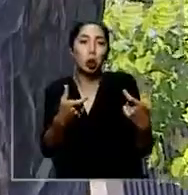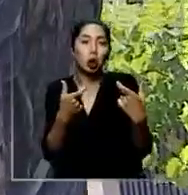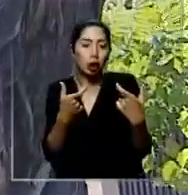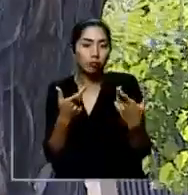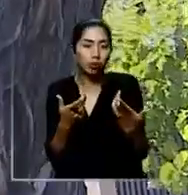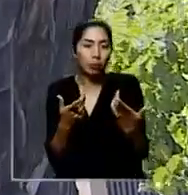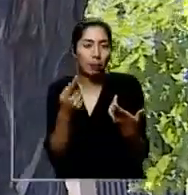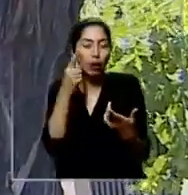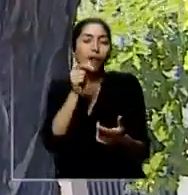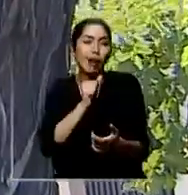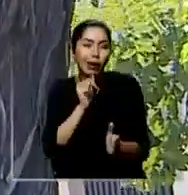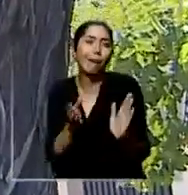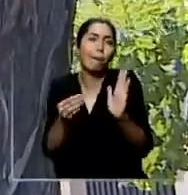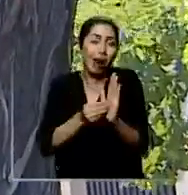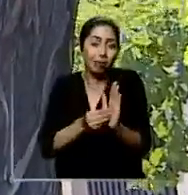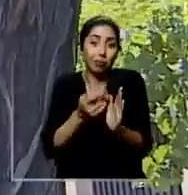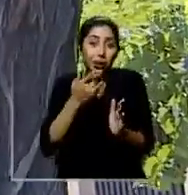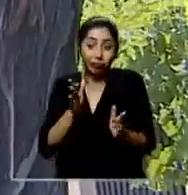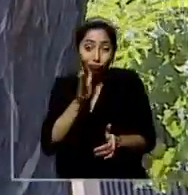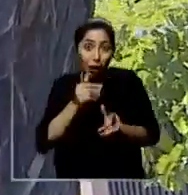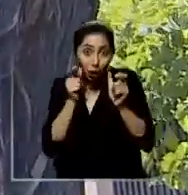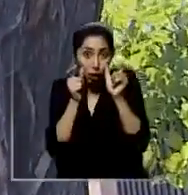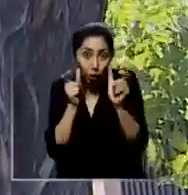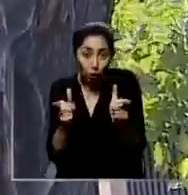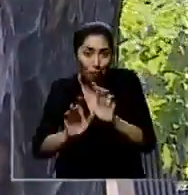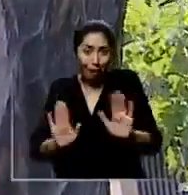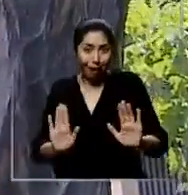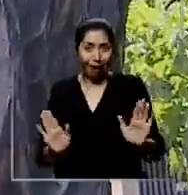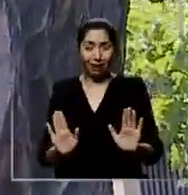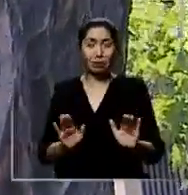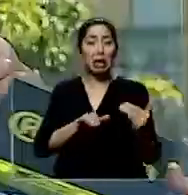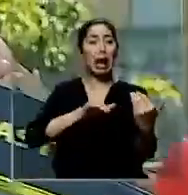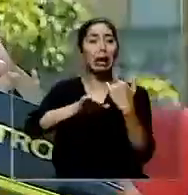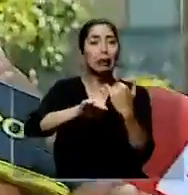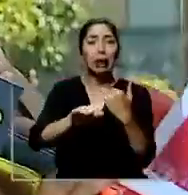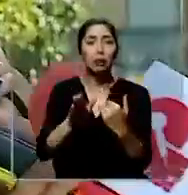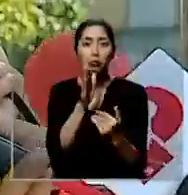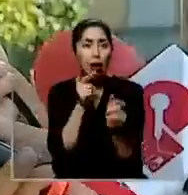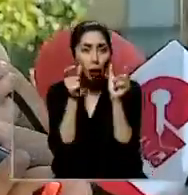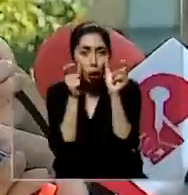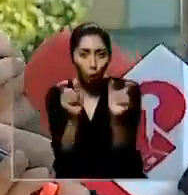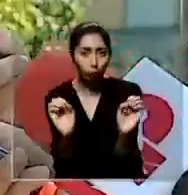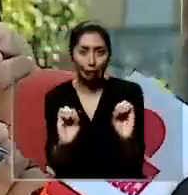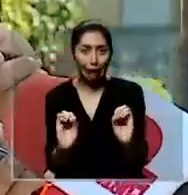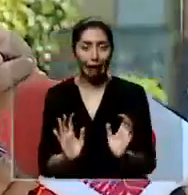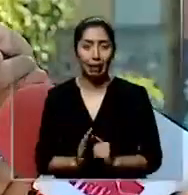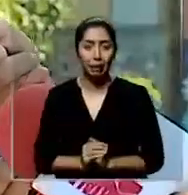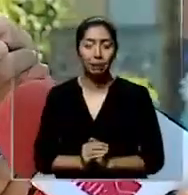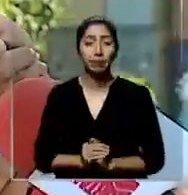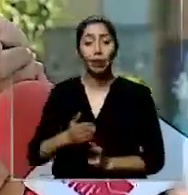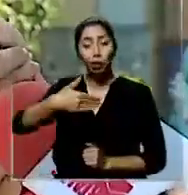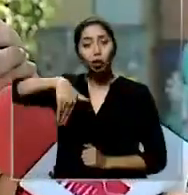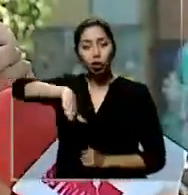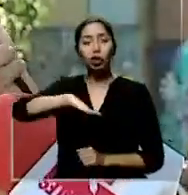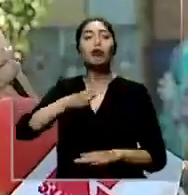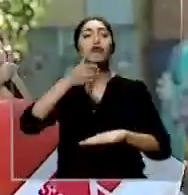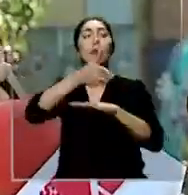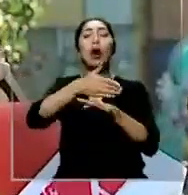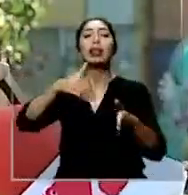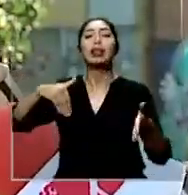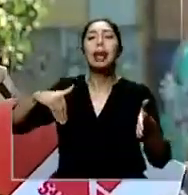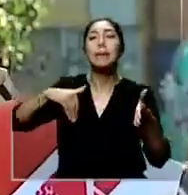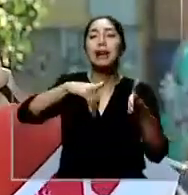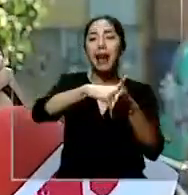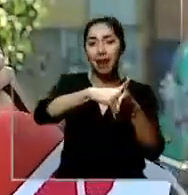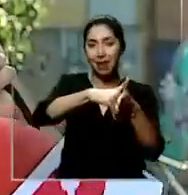entre comillas, las empresas, porque no hay control. No hay control en ningún lado, en carretera, nada. Nosotros estamos haciendo permanentemente en los terminales, y ustedes mismos me